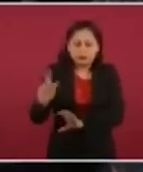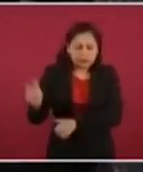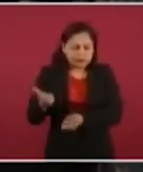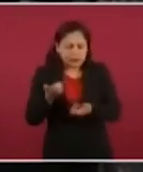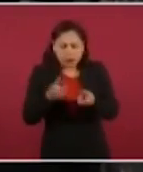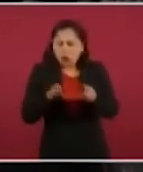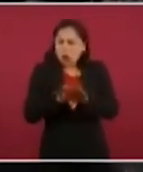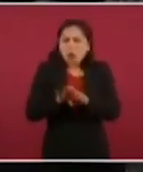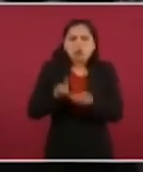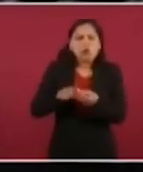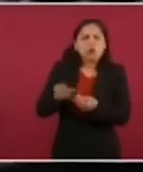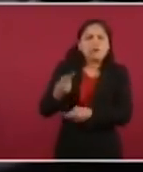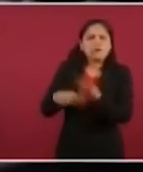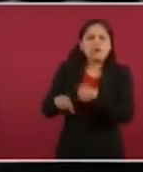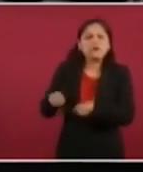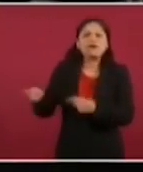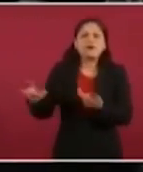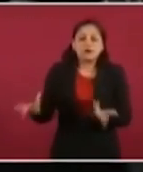bienes, muebles e inmuebles